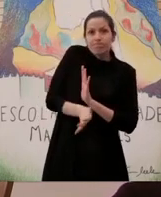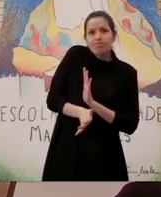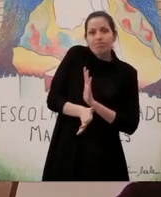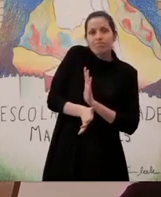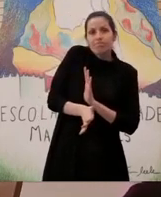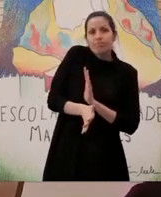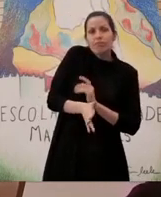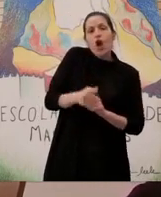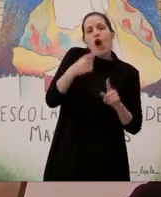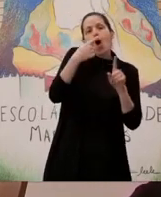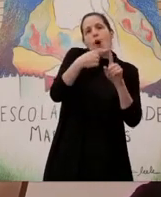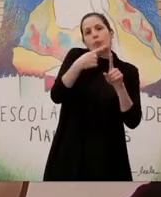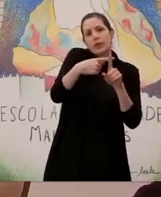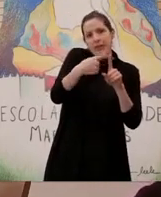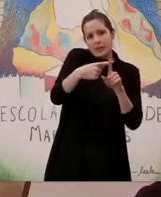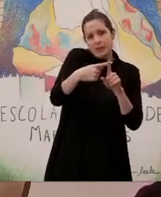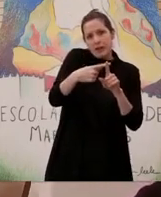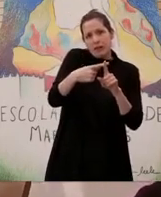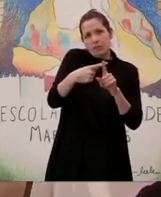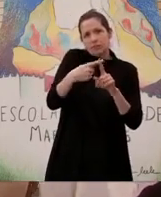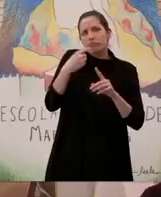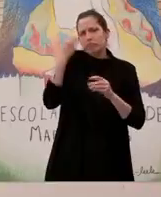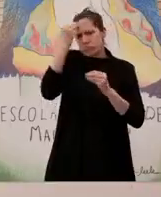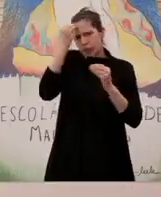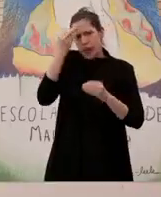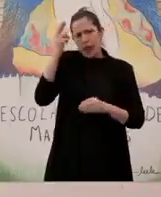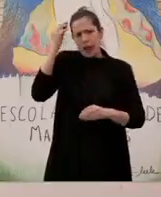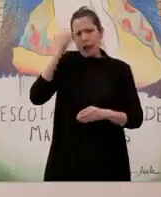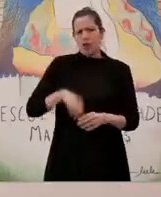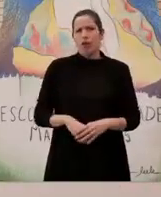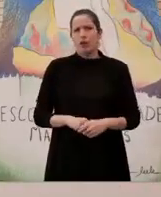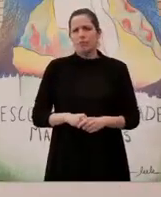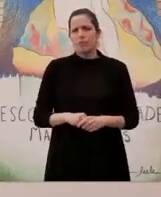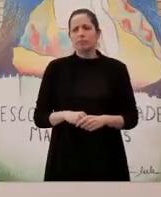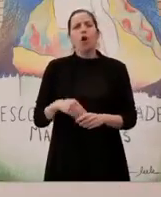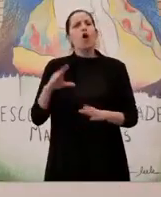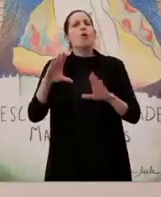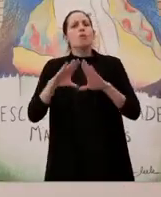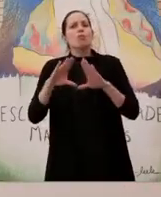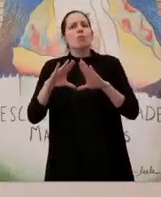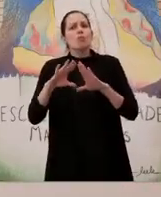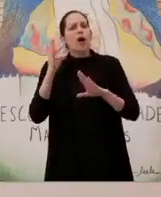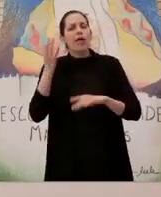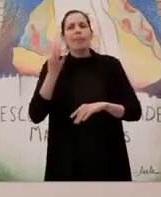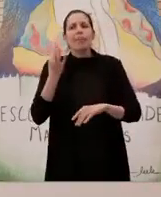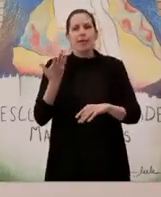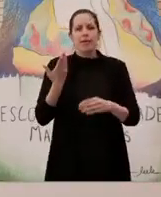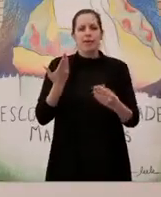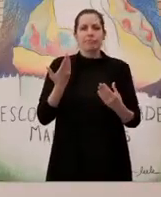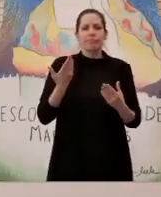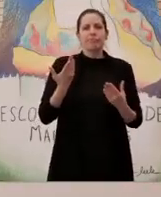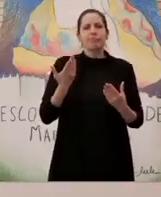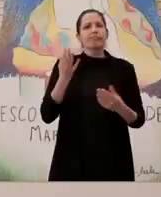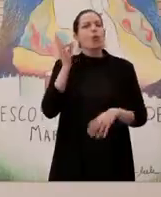es que asmuyeres sondas que parto de que eso podemos ser feministas porque en él no nos vaya vida o qué pasa que no en todas somos